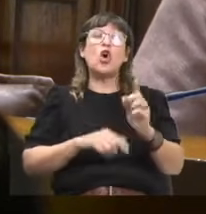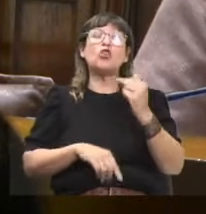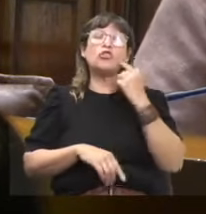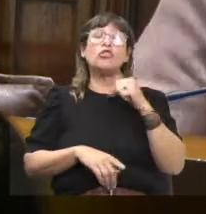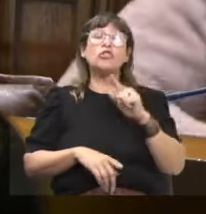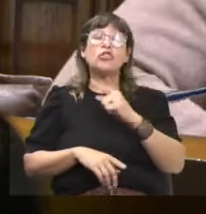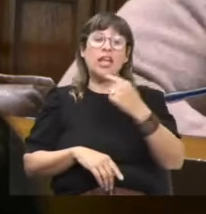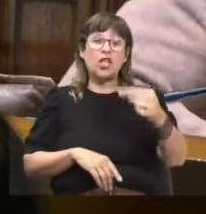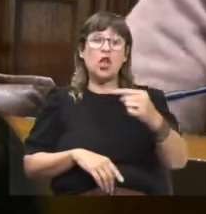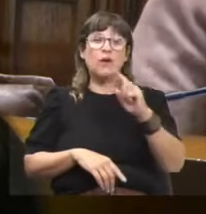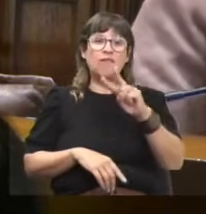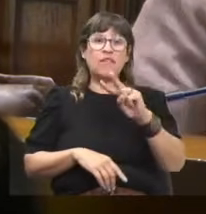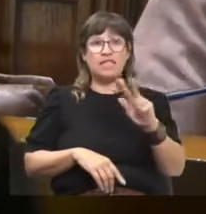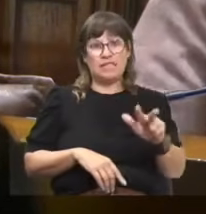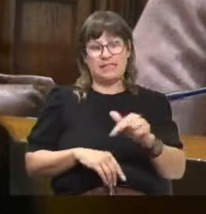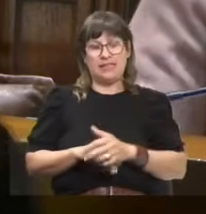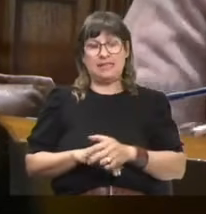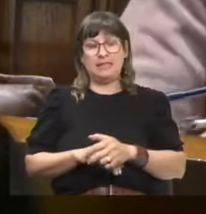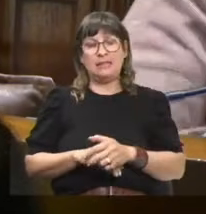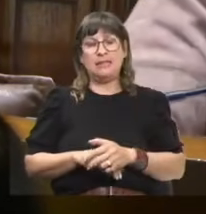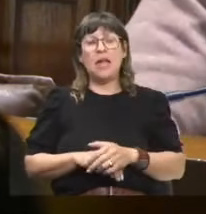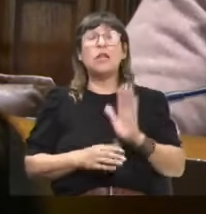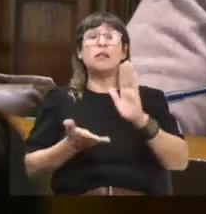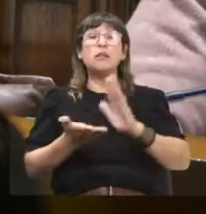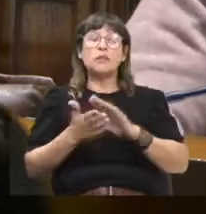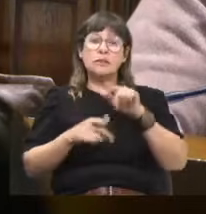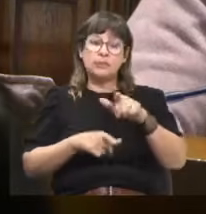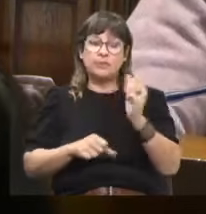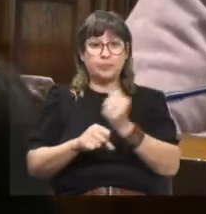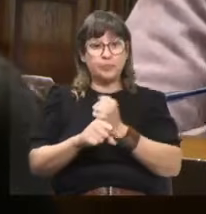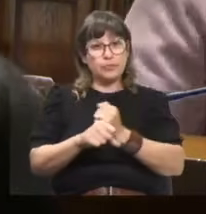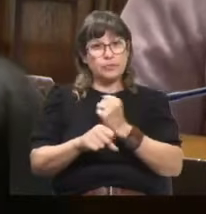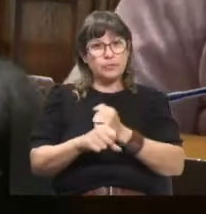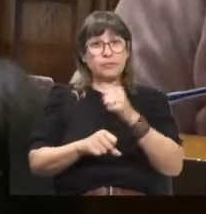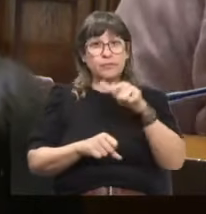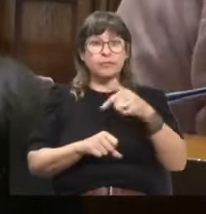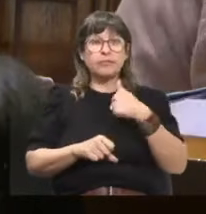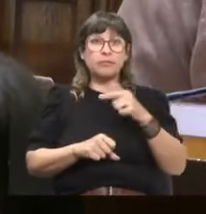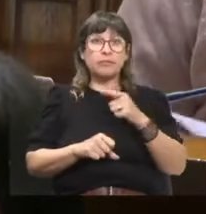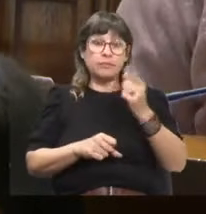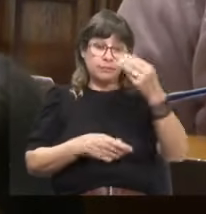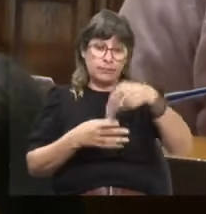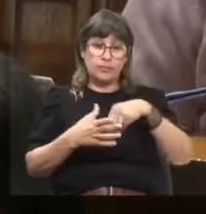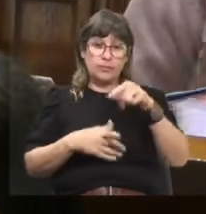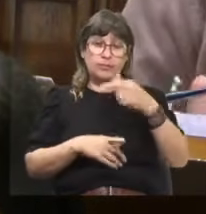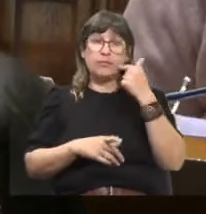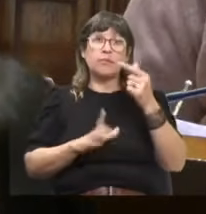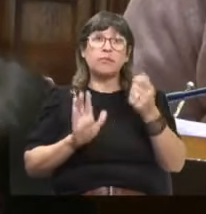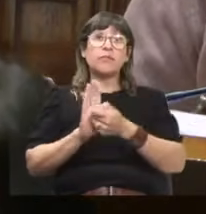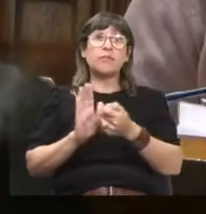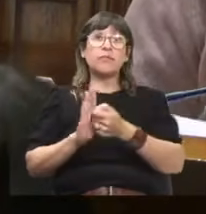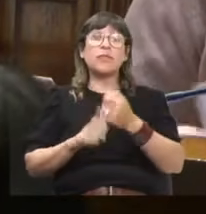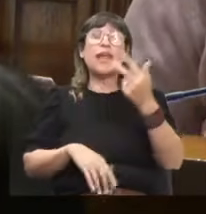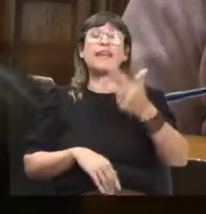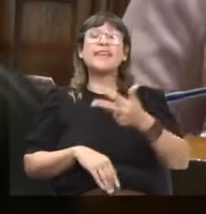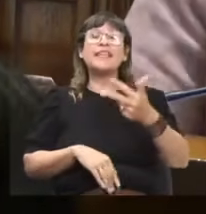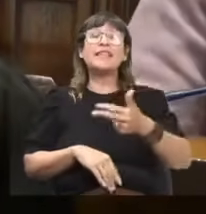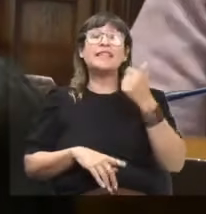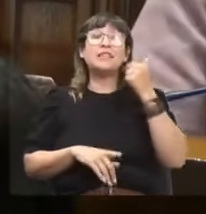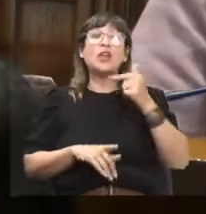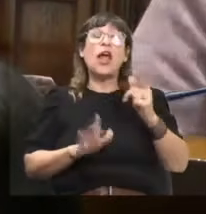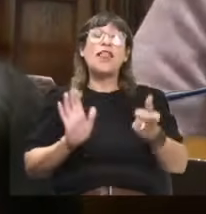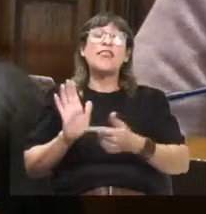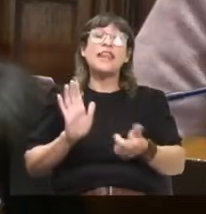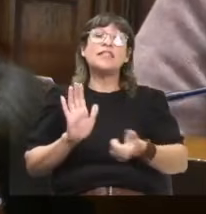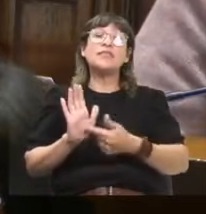070011/000111-23. En relación a las tareas que se expresa que conforma el artículo 13 del Estatuto